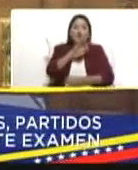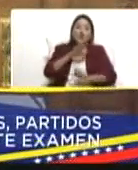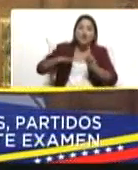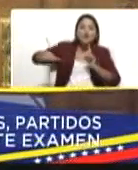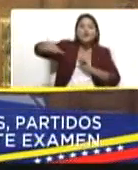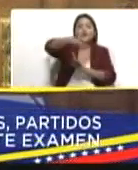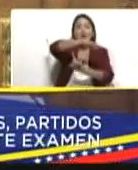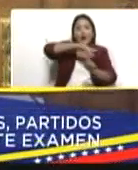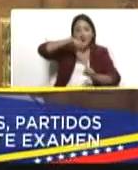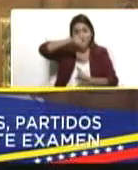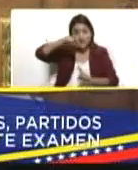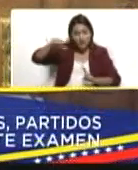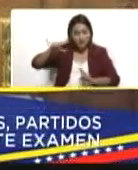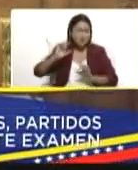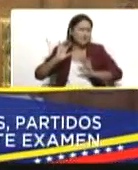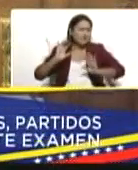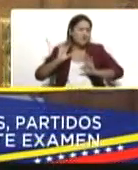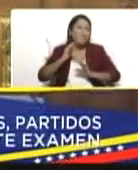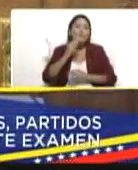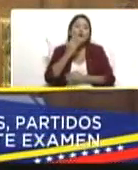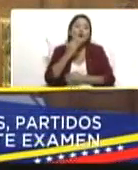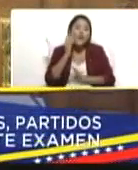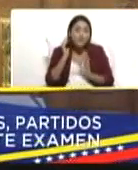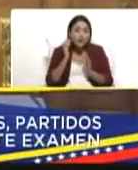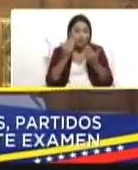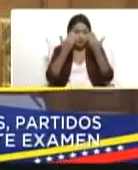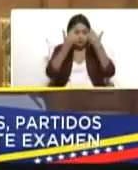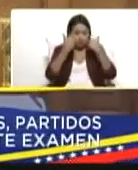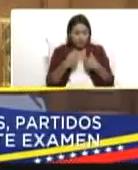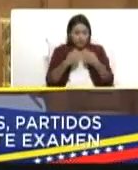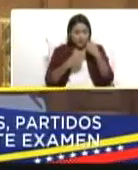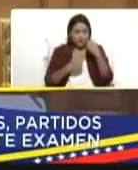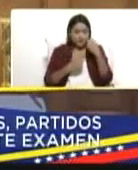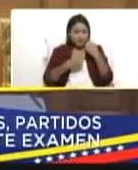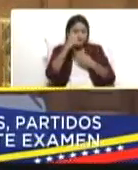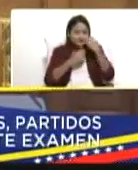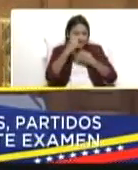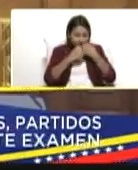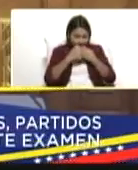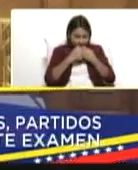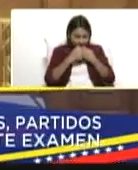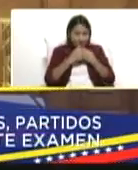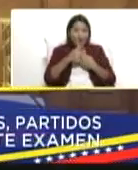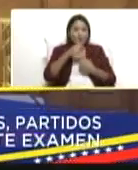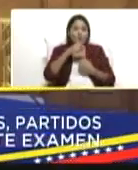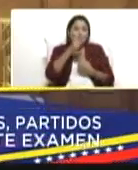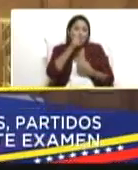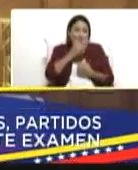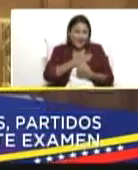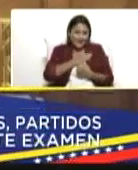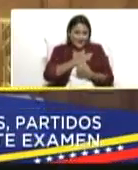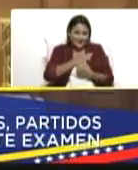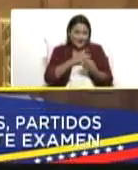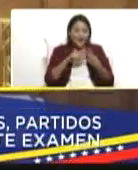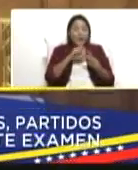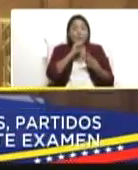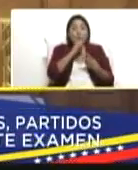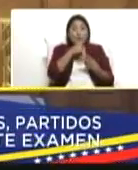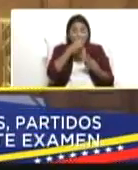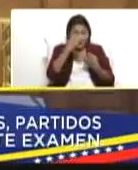social por ejemplo yo ya hice mi balance como padre como